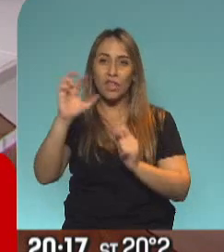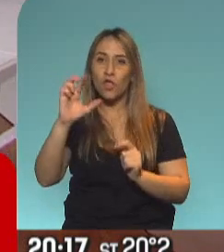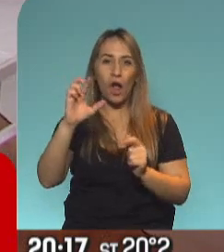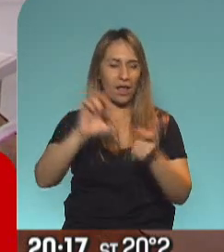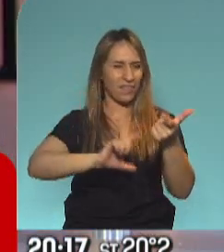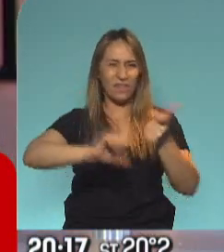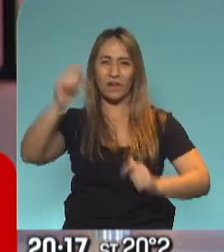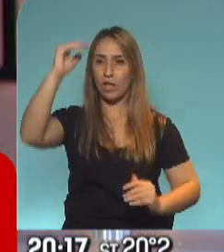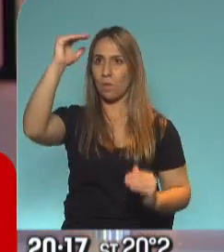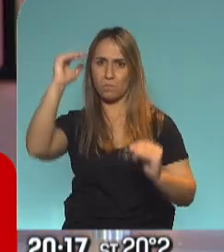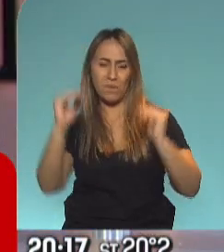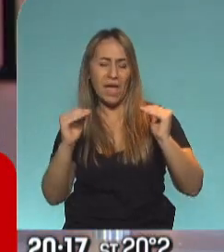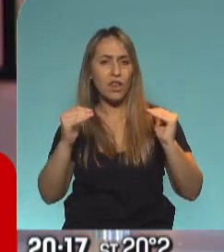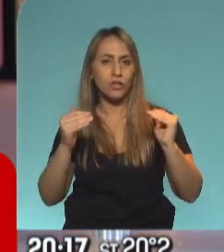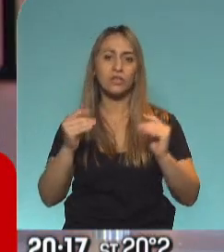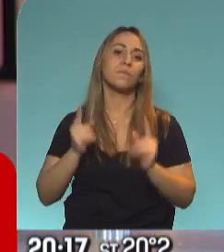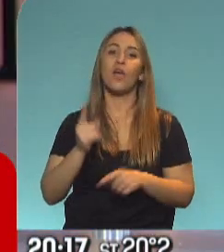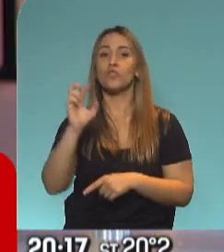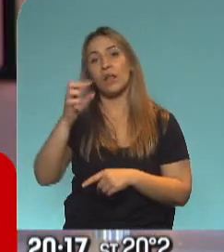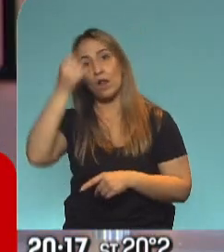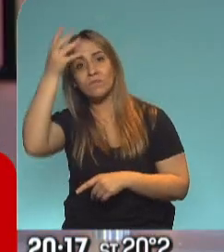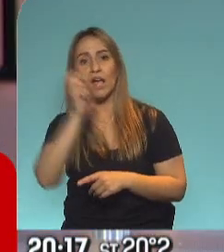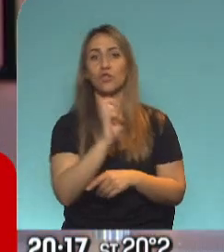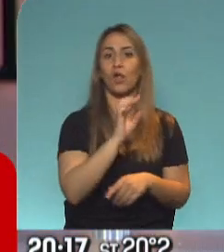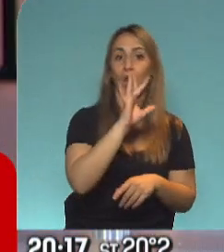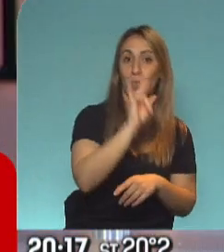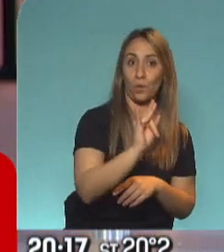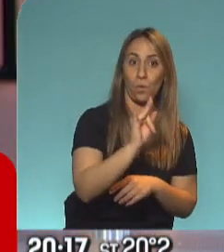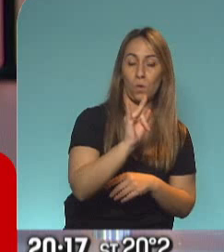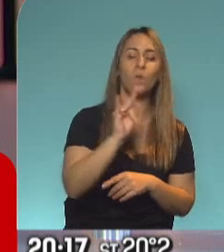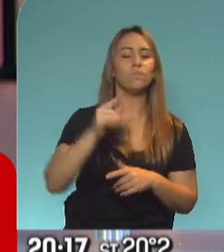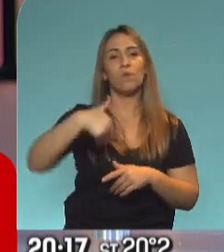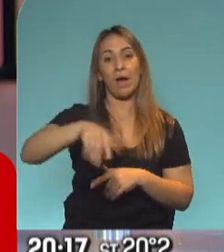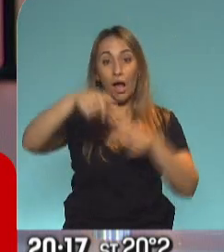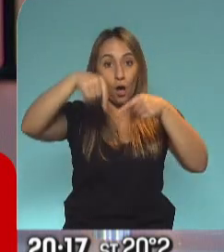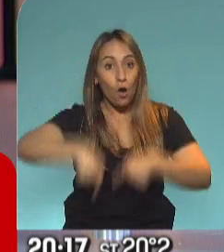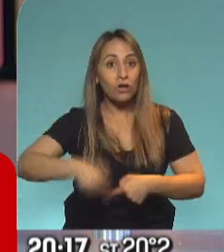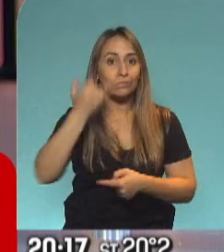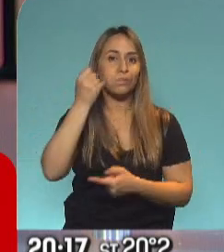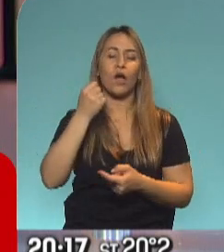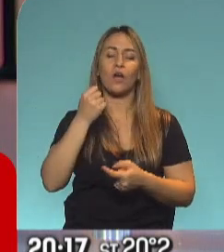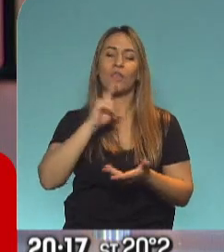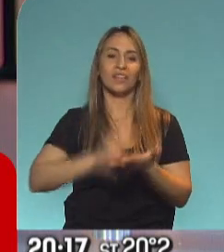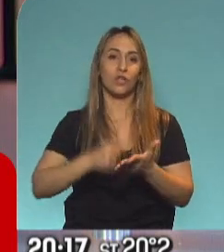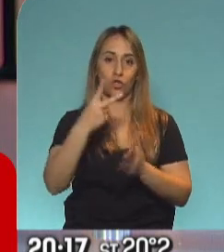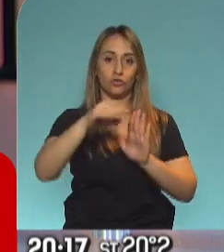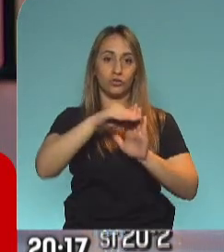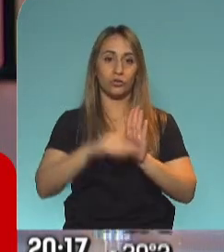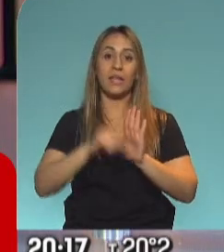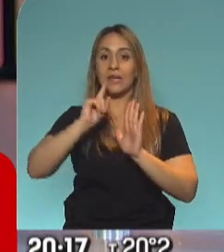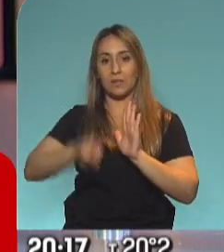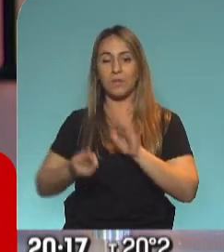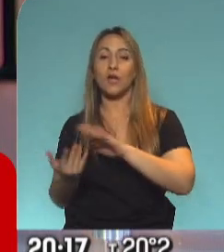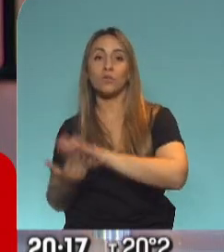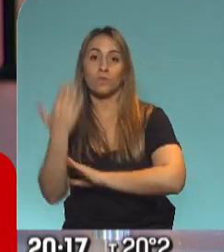justamente en la diferencia que hay entre el dólar oficial y el dólar blue es que se van a implementar a partir de hoy estas dos medidas entre otras que emitió también el comunicado